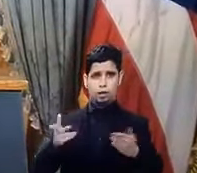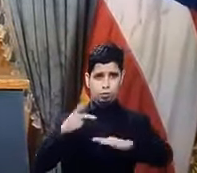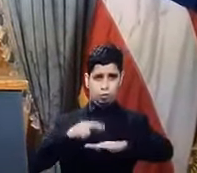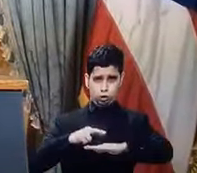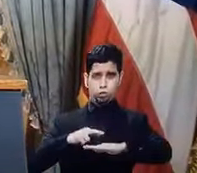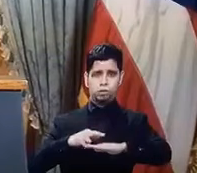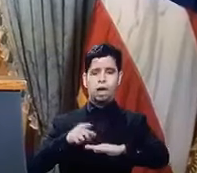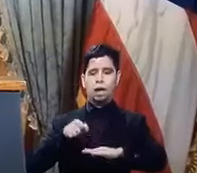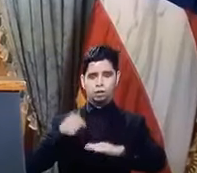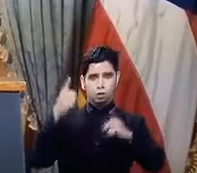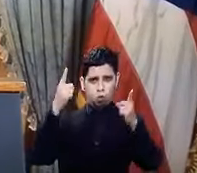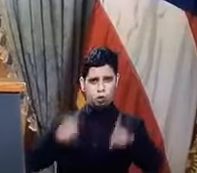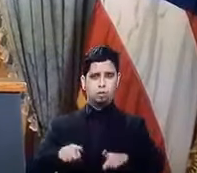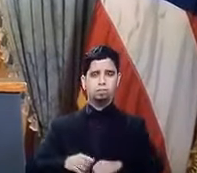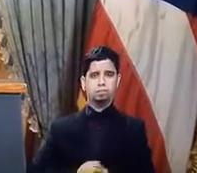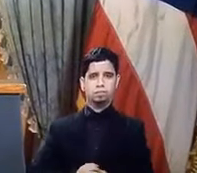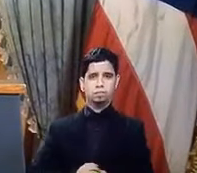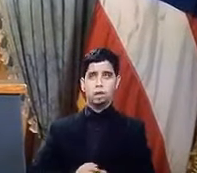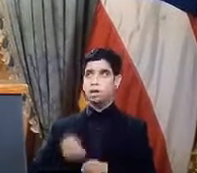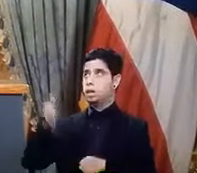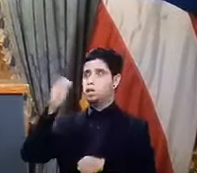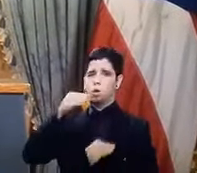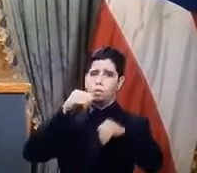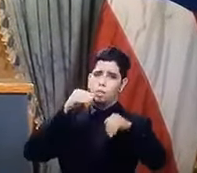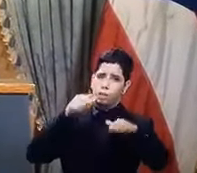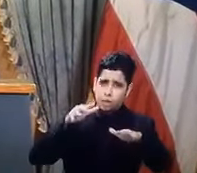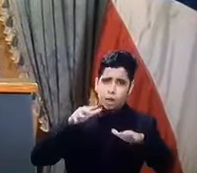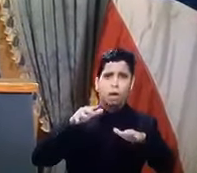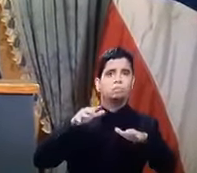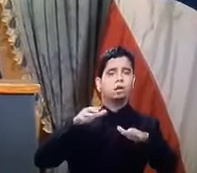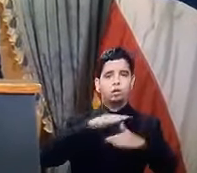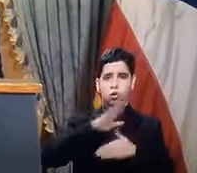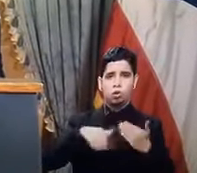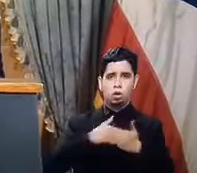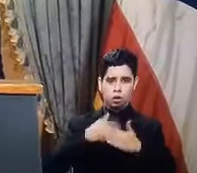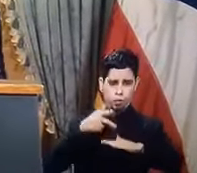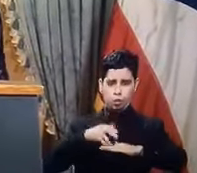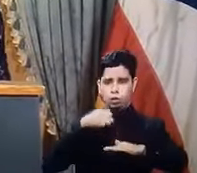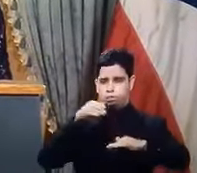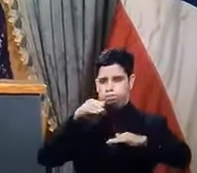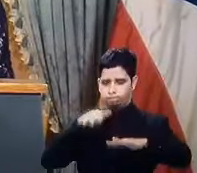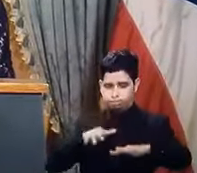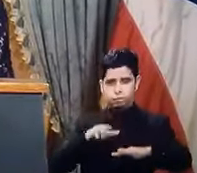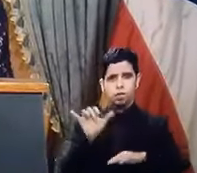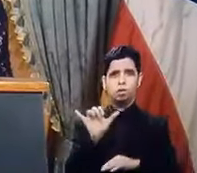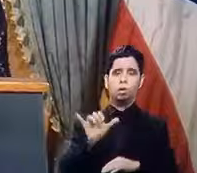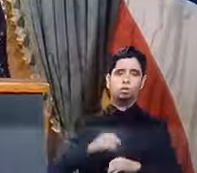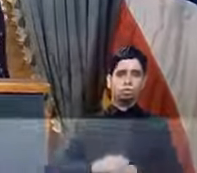isla, así será. Que Dios los bendiga y que Dios bendiga a nuestro Puerto Rico.